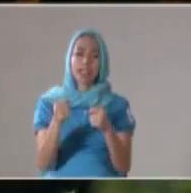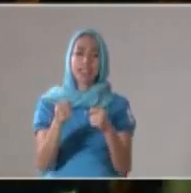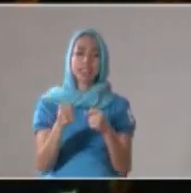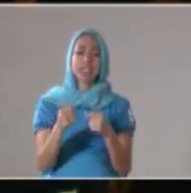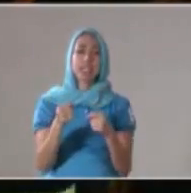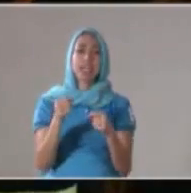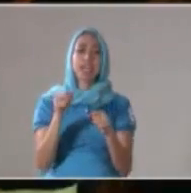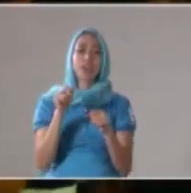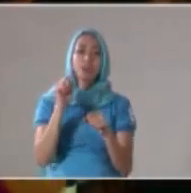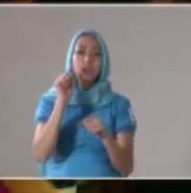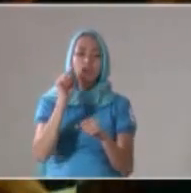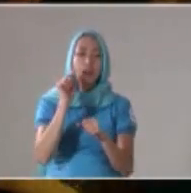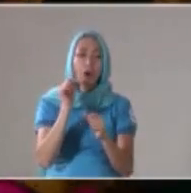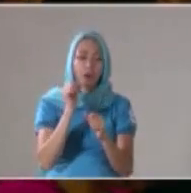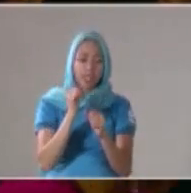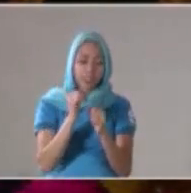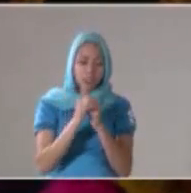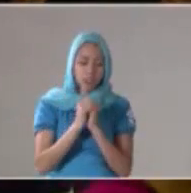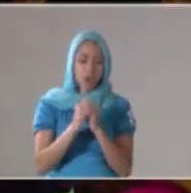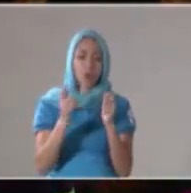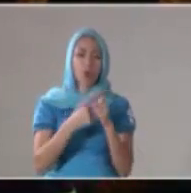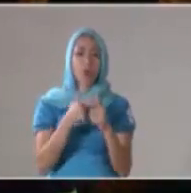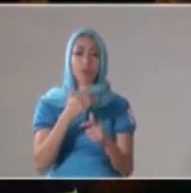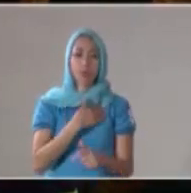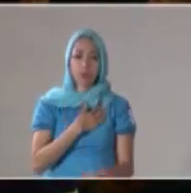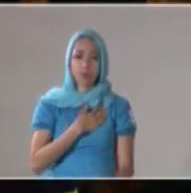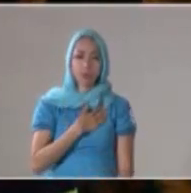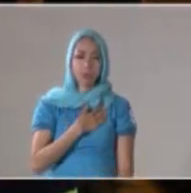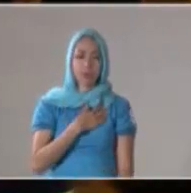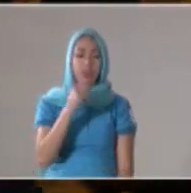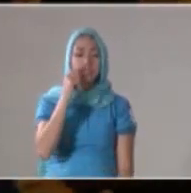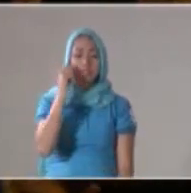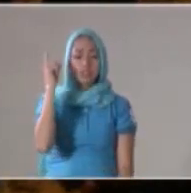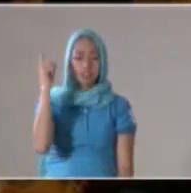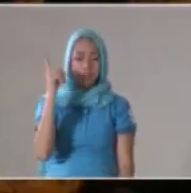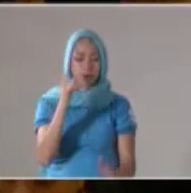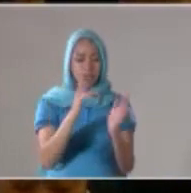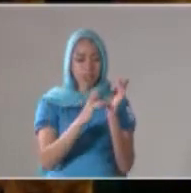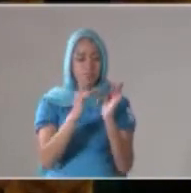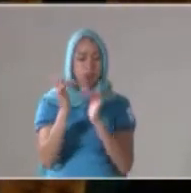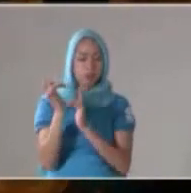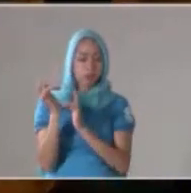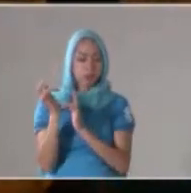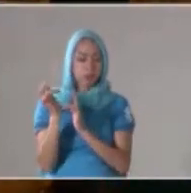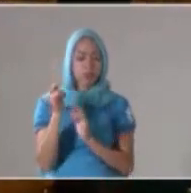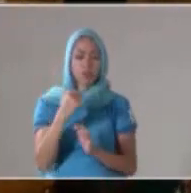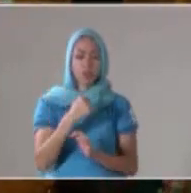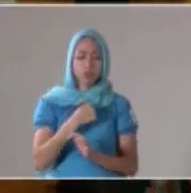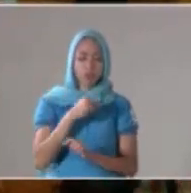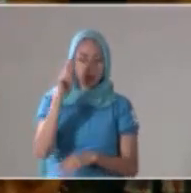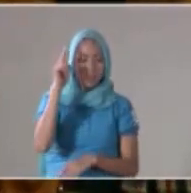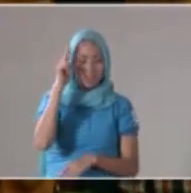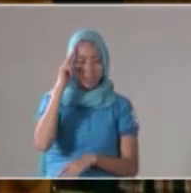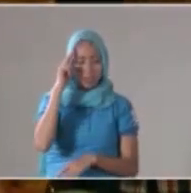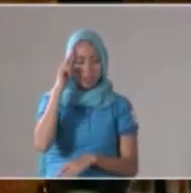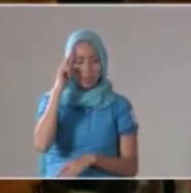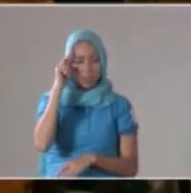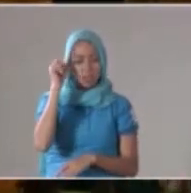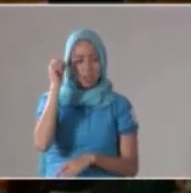si se pueden acercar también para que podamos orar por ellos. Vamos a bendecirles en esta hora, en el nombre de Jesús.